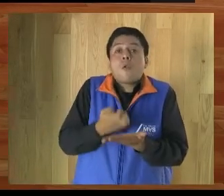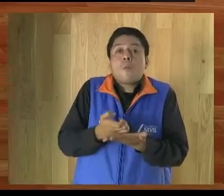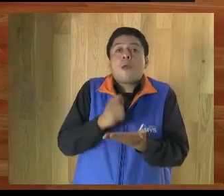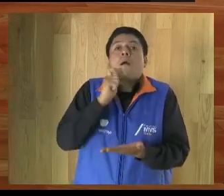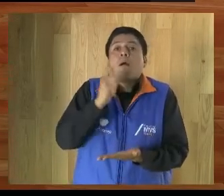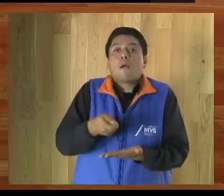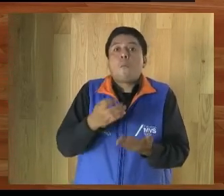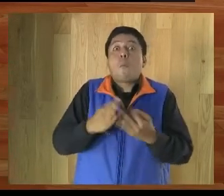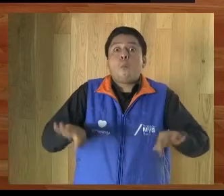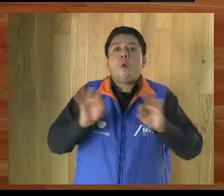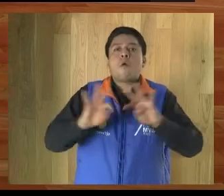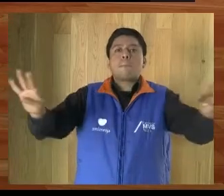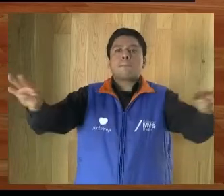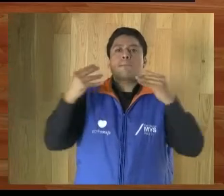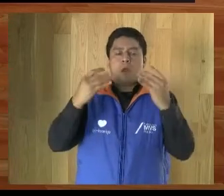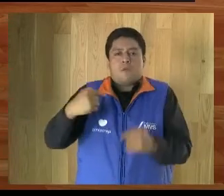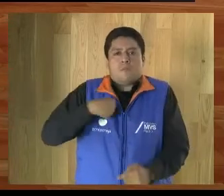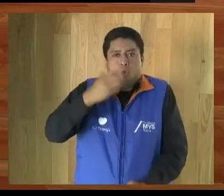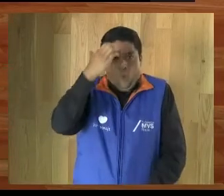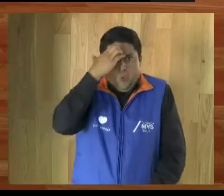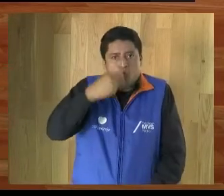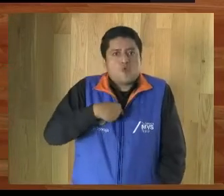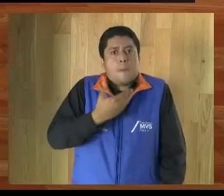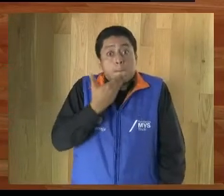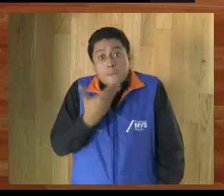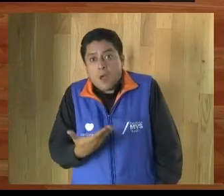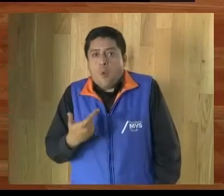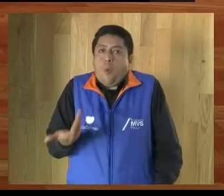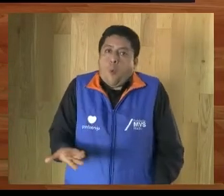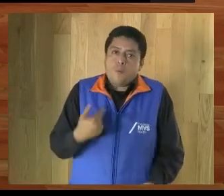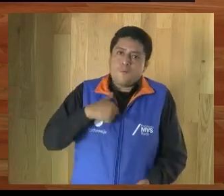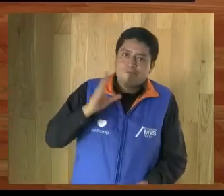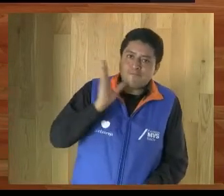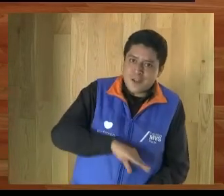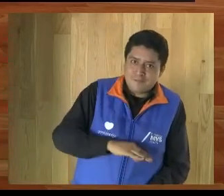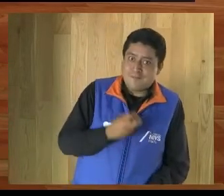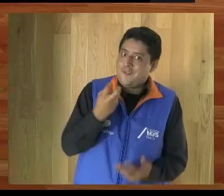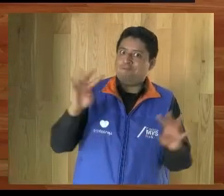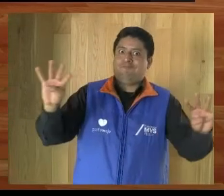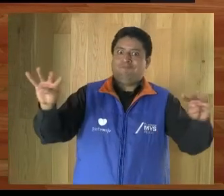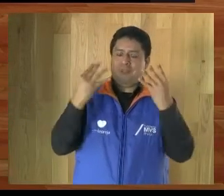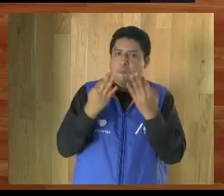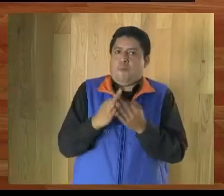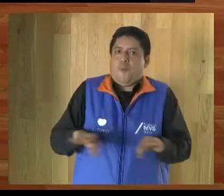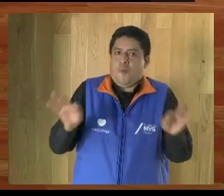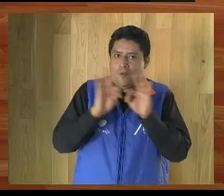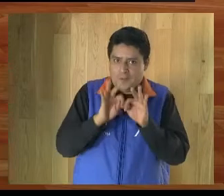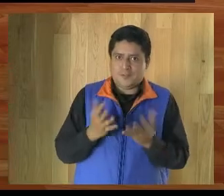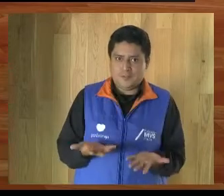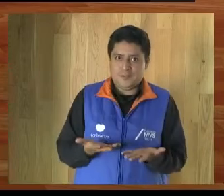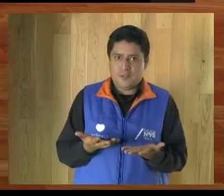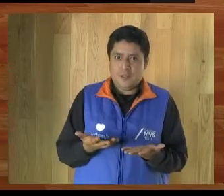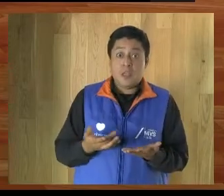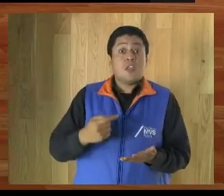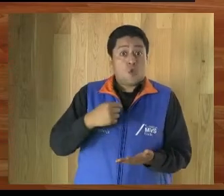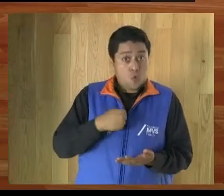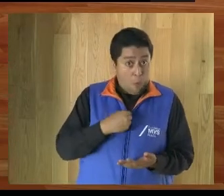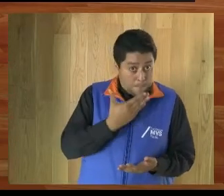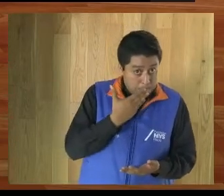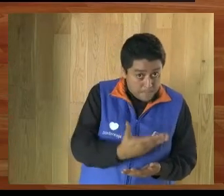las percepciones de los grupos de interés sobre las empresas tienen un impacto directo en sus resultados de negocio.